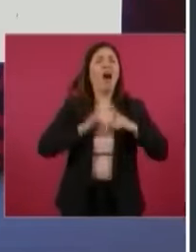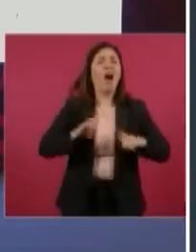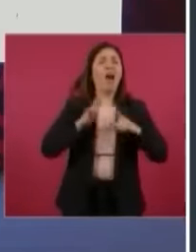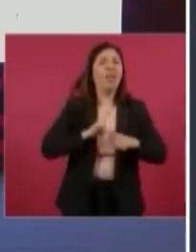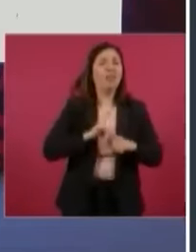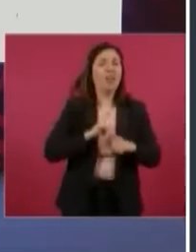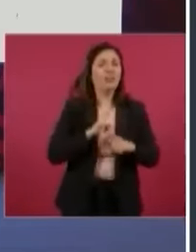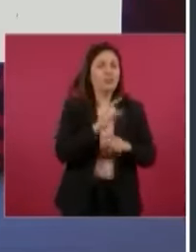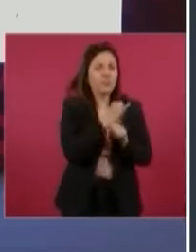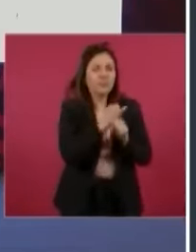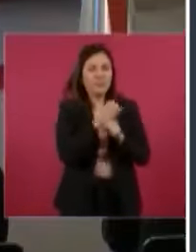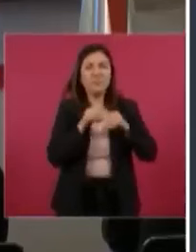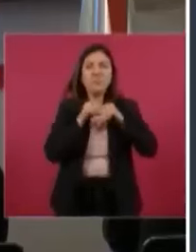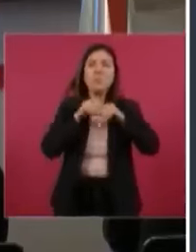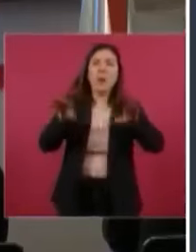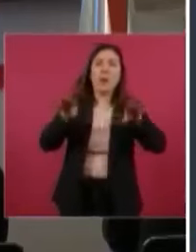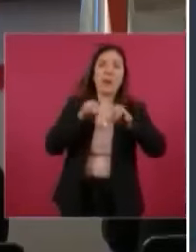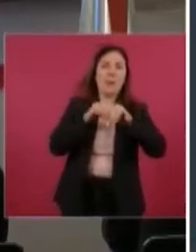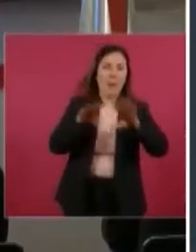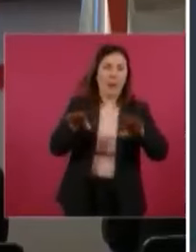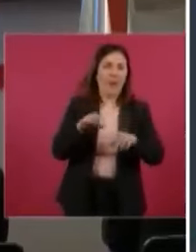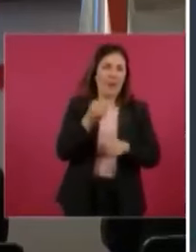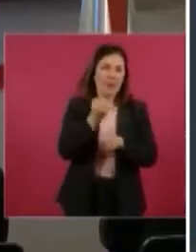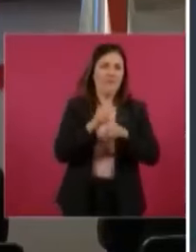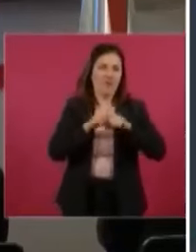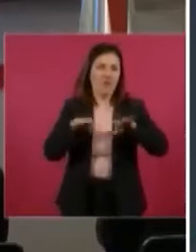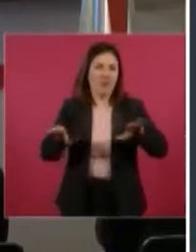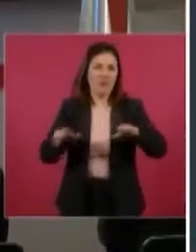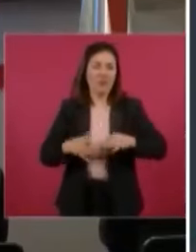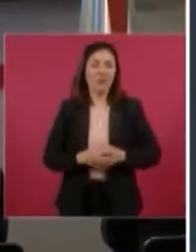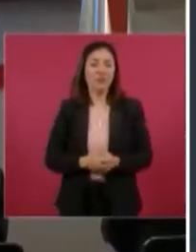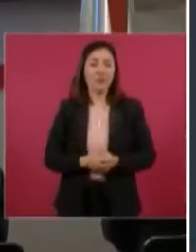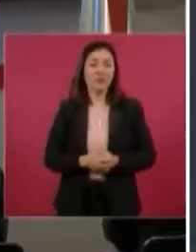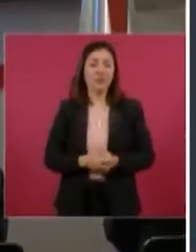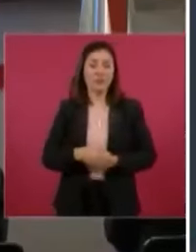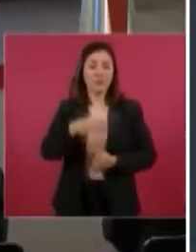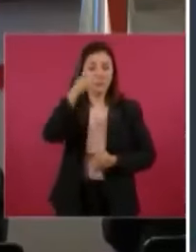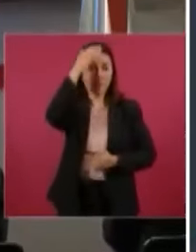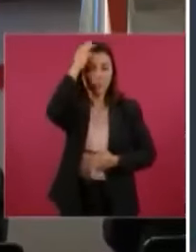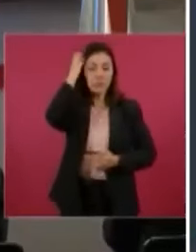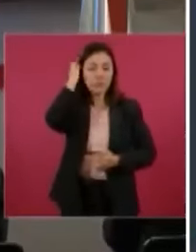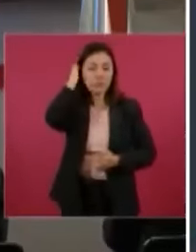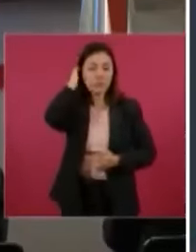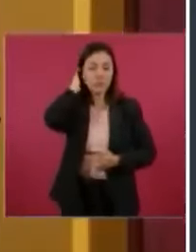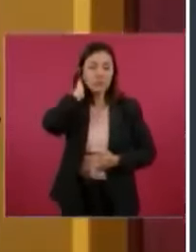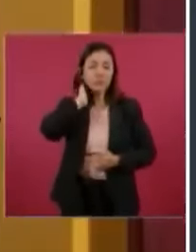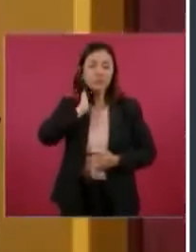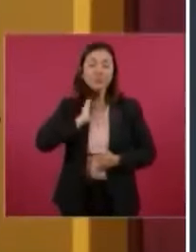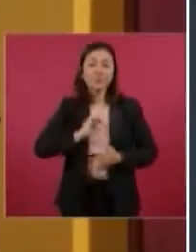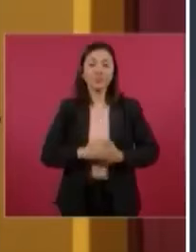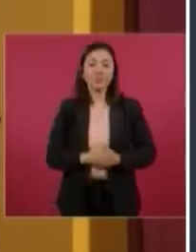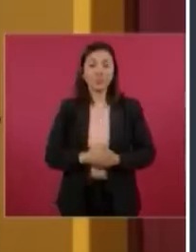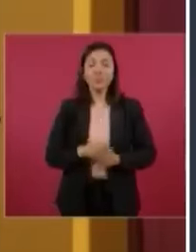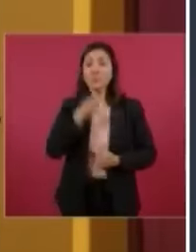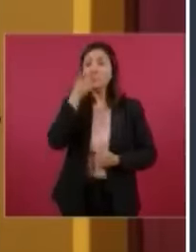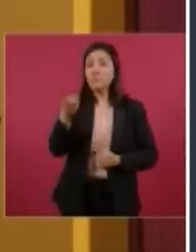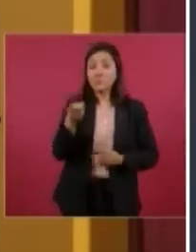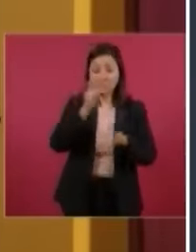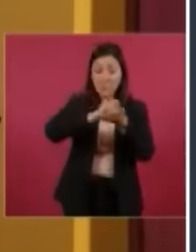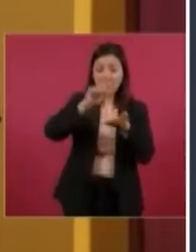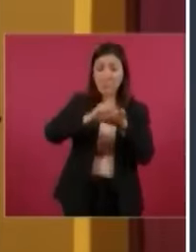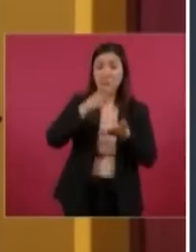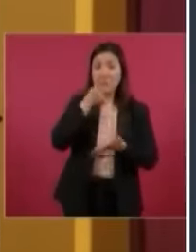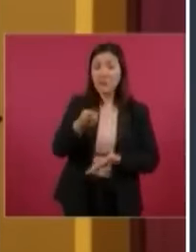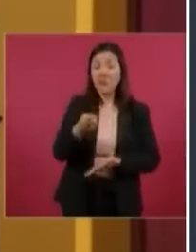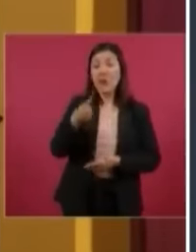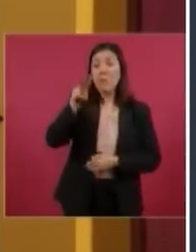no yo podría decir a quién le cobró este señor 150,000 pesos 100000 pesos por hacerle a una pregunta pero no lo voy a hacer